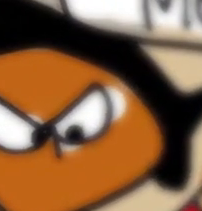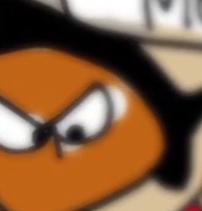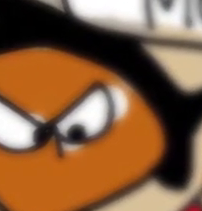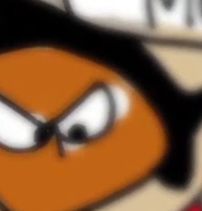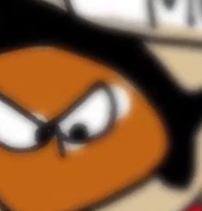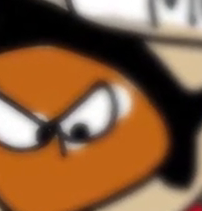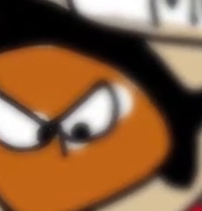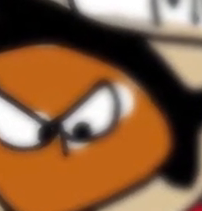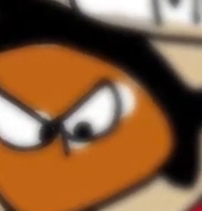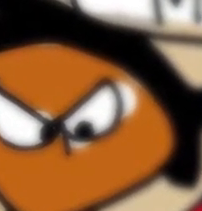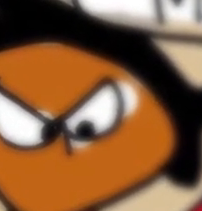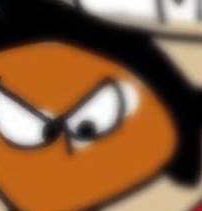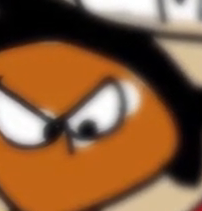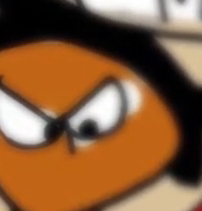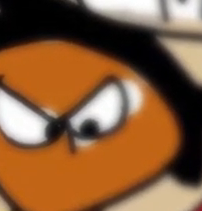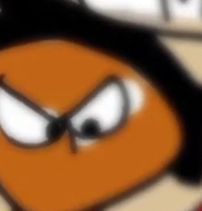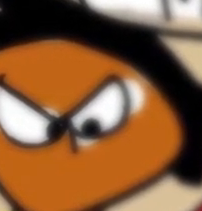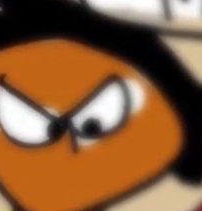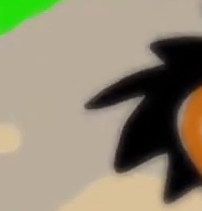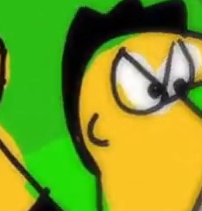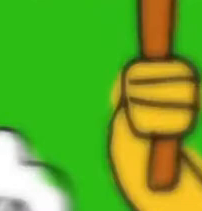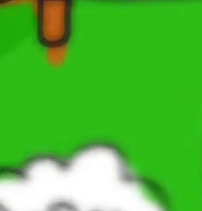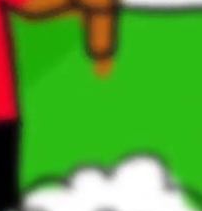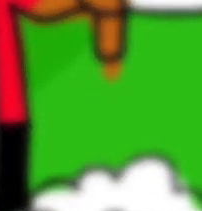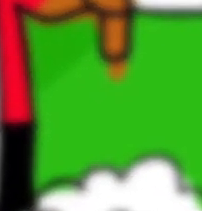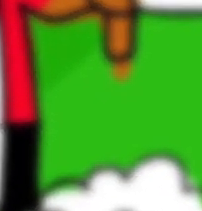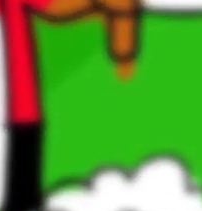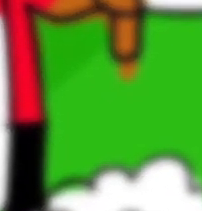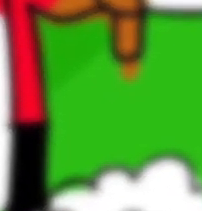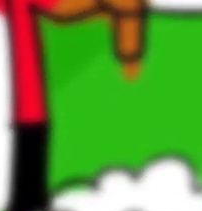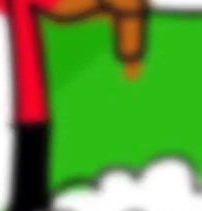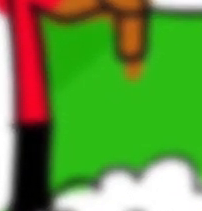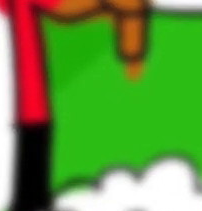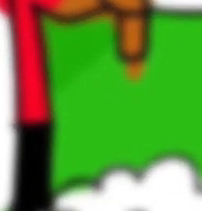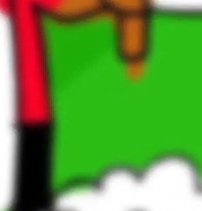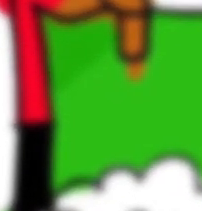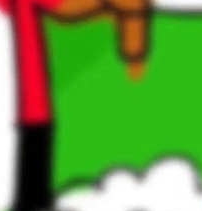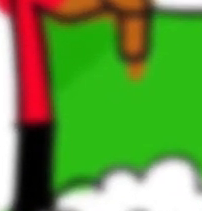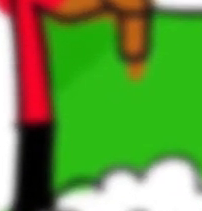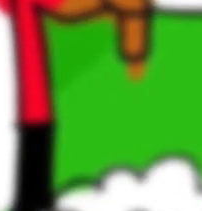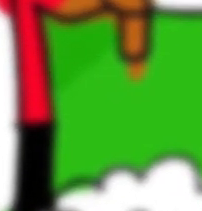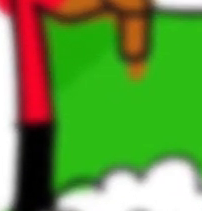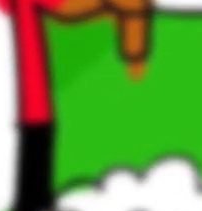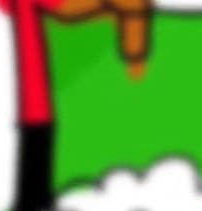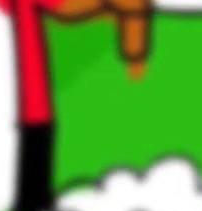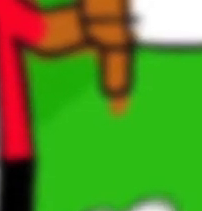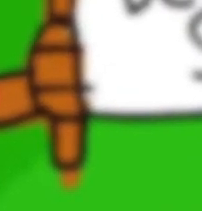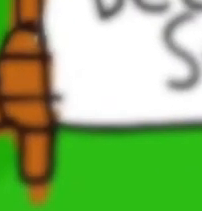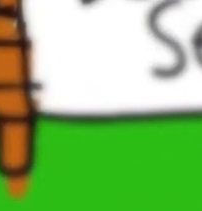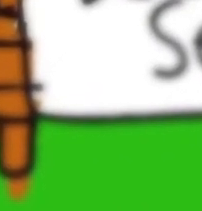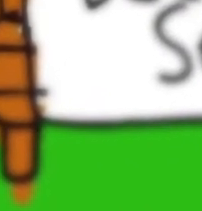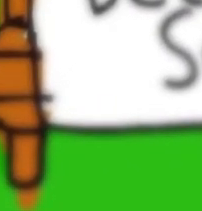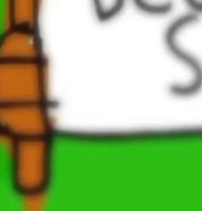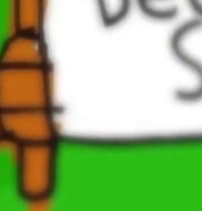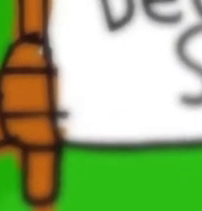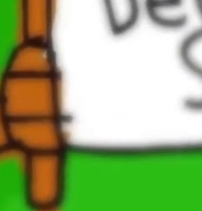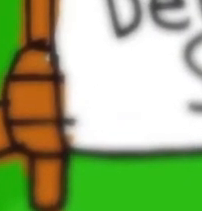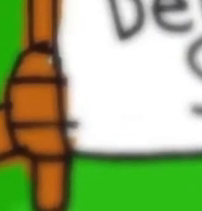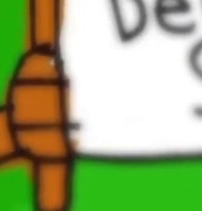no dialogar y ver un poco los prejuicios, lo que nos une, lo que nos desune, y encontrarnos simplemente?